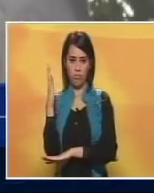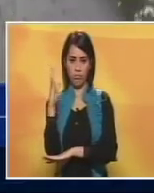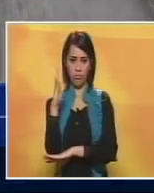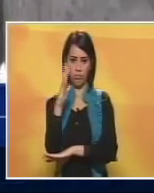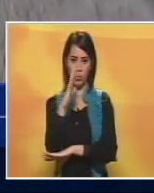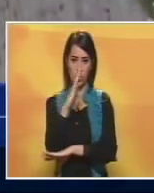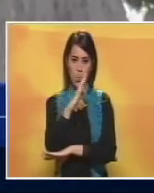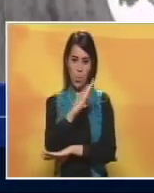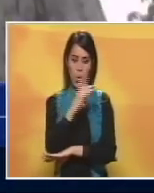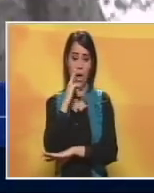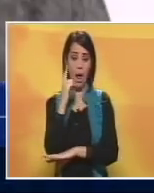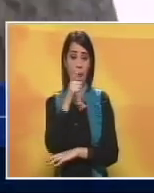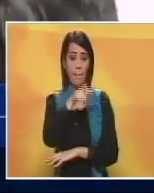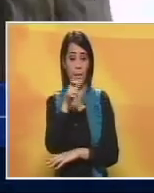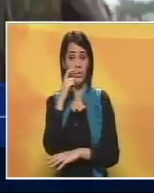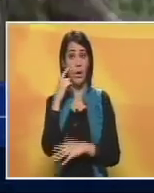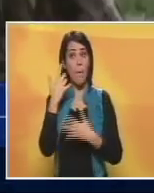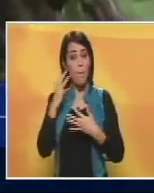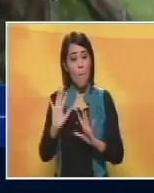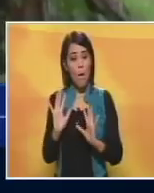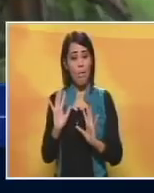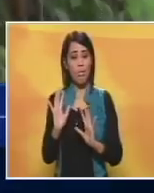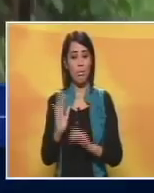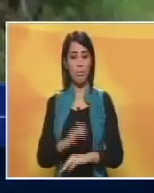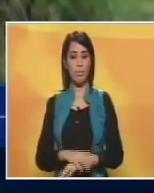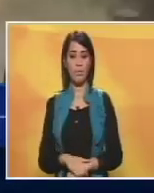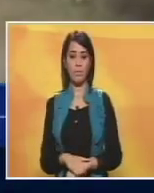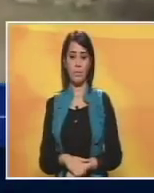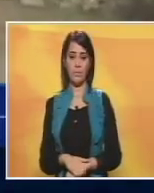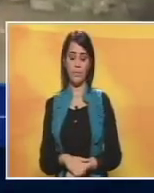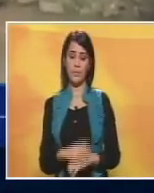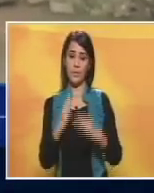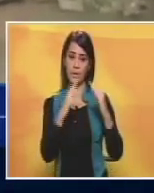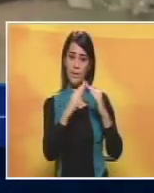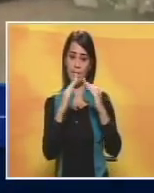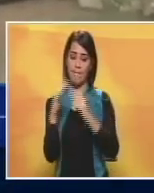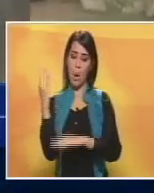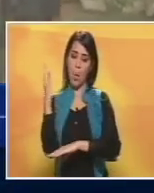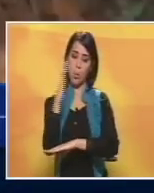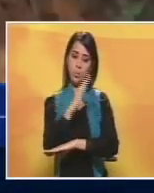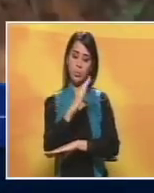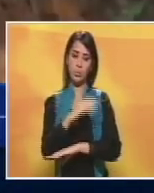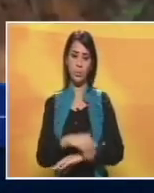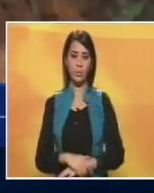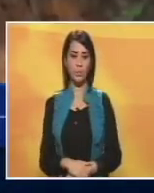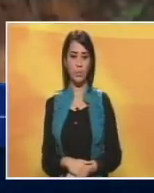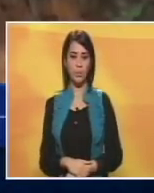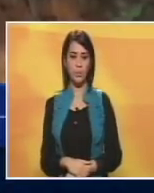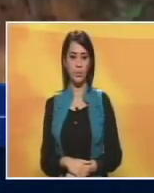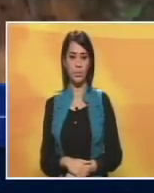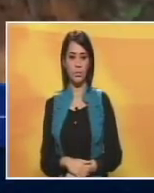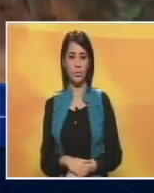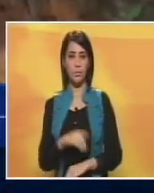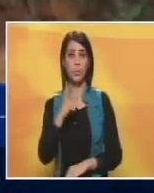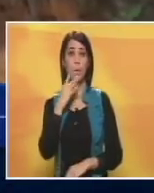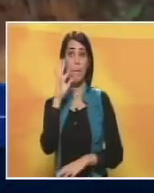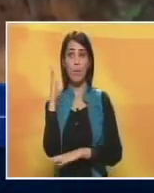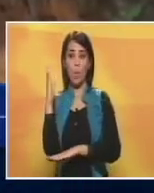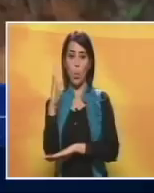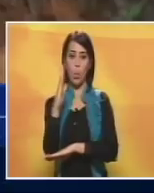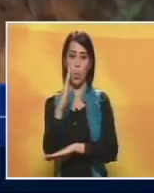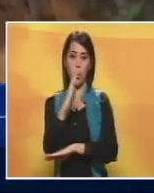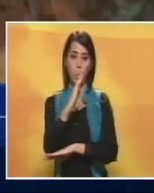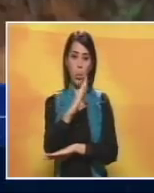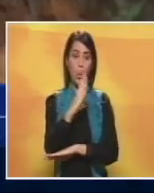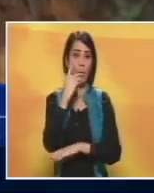vilo a los vecinos ante la posibilidad de colapsar sobre sus precarias viviendas. Esa ceiba llega a caer, va a afectar a mucha